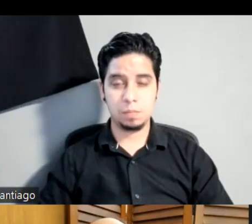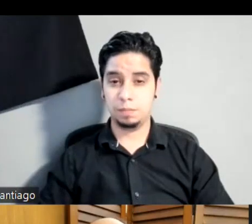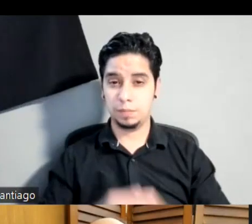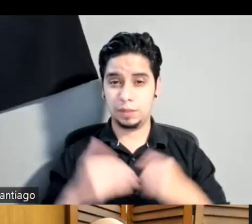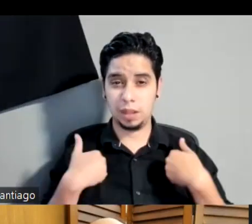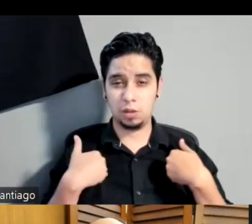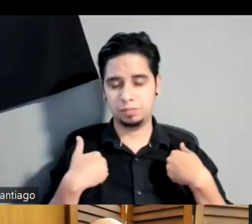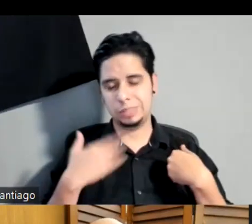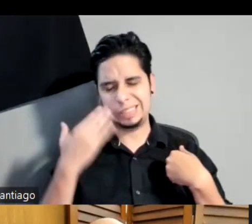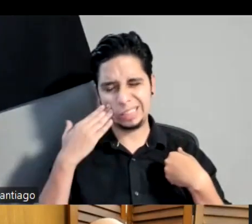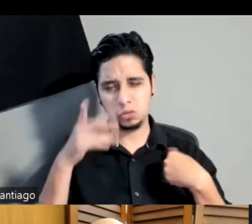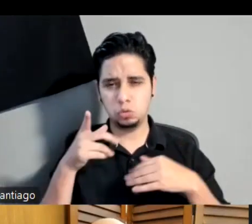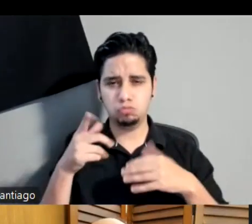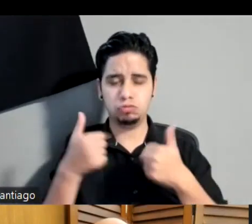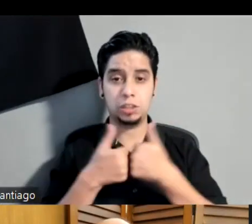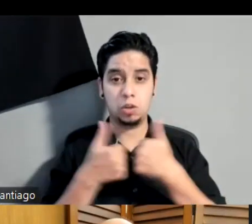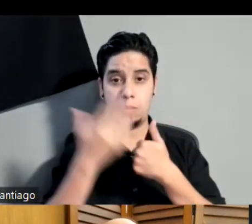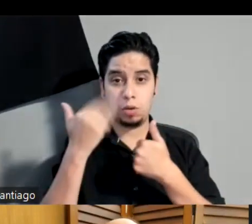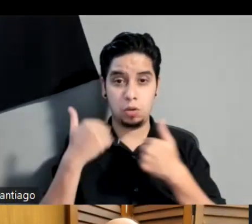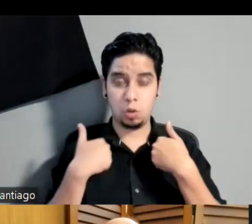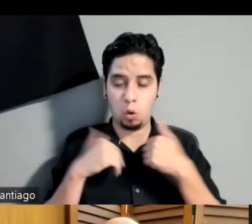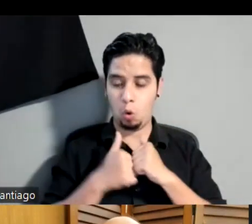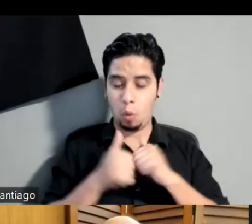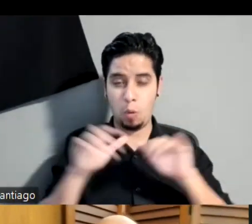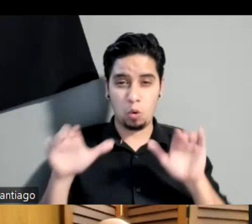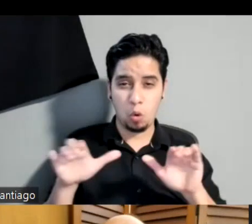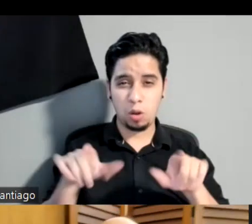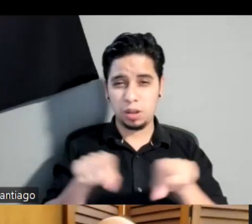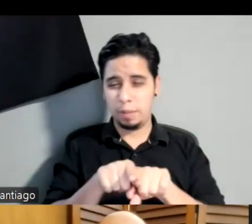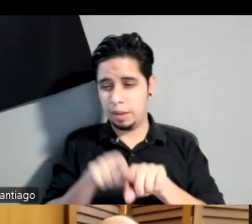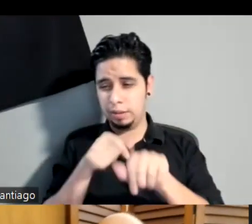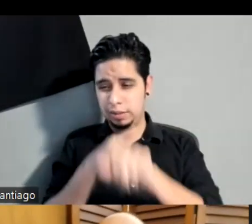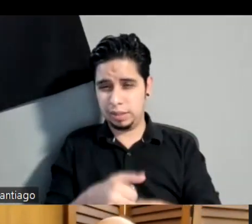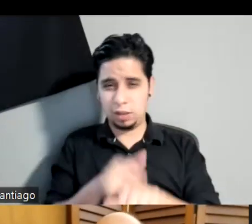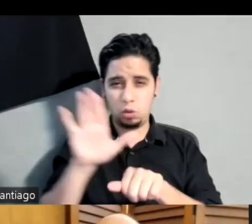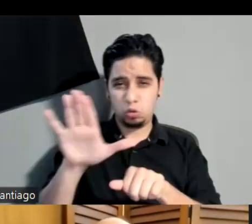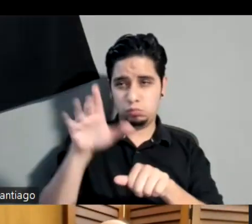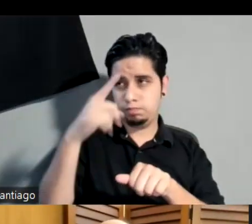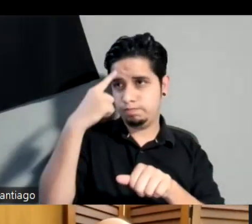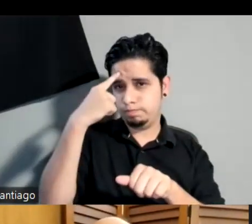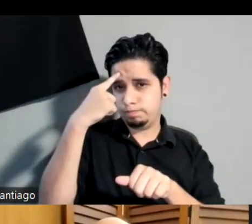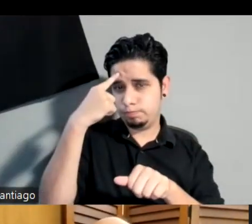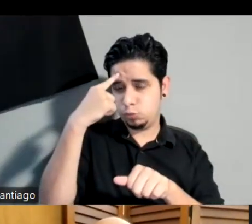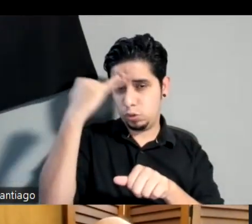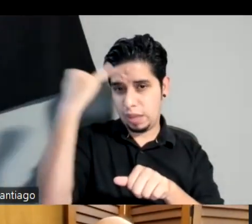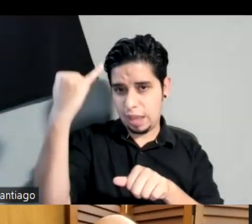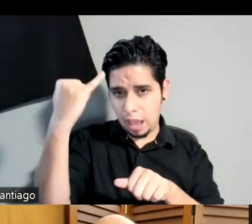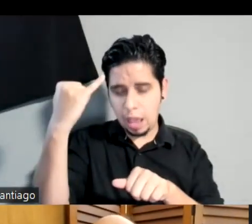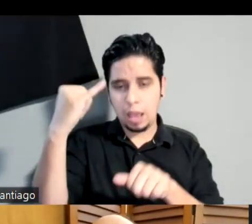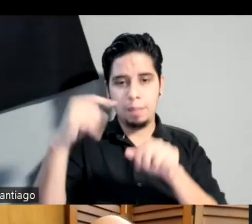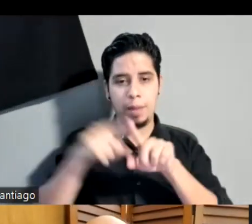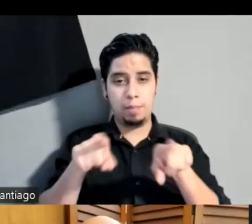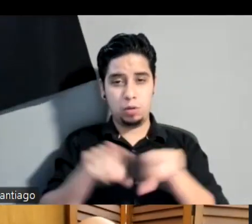reto, ¿entiendes? Porque tengo que, ¿cómo lo hago también siguiendo esa línea sin caer en